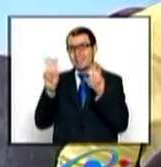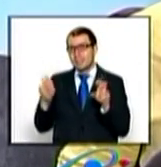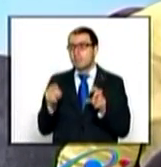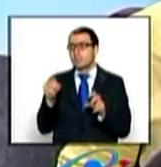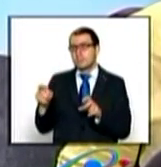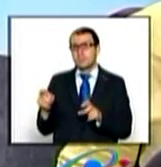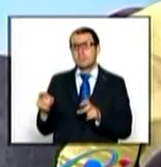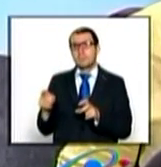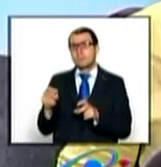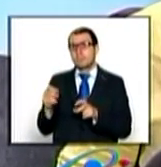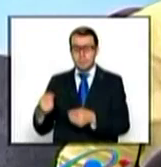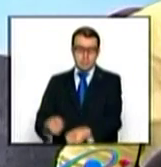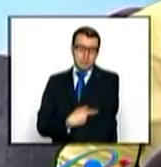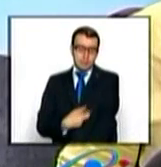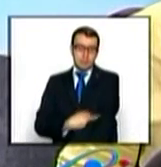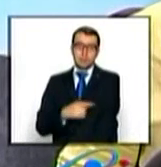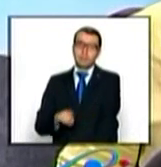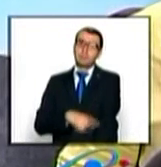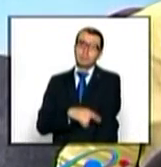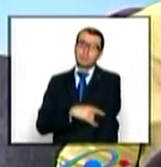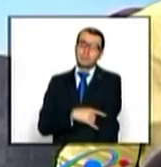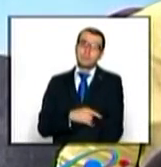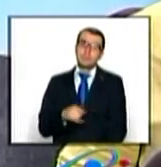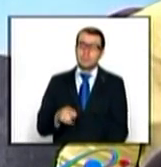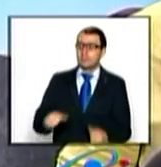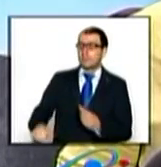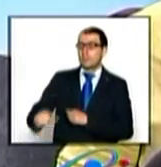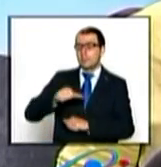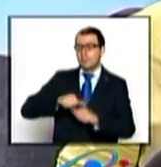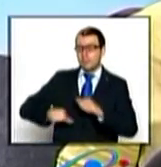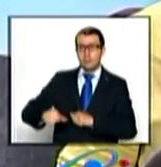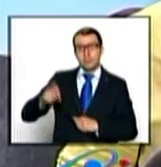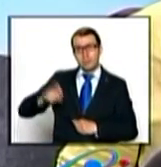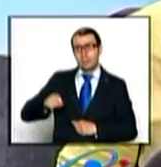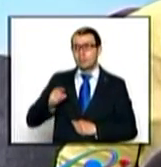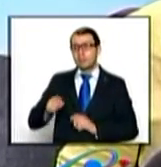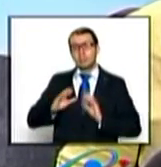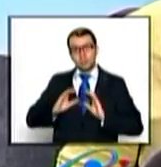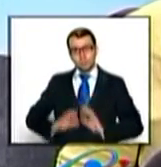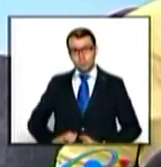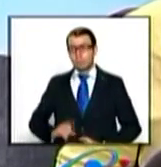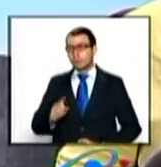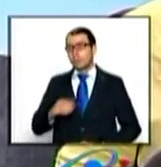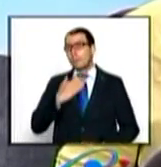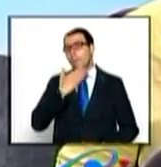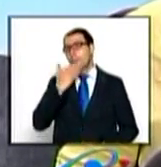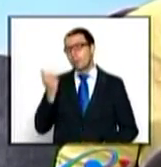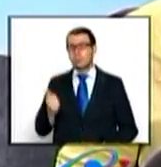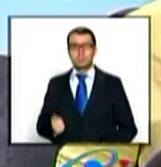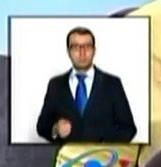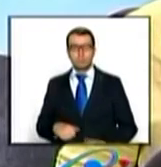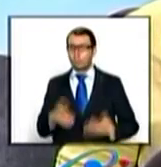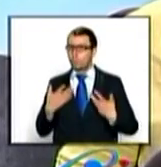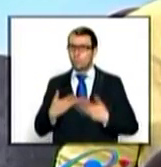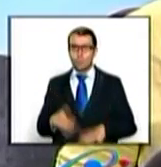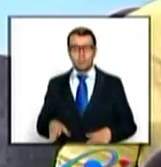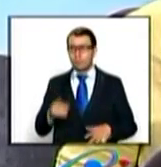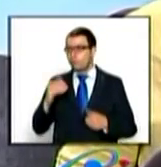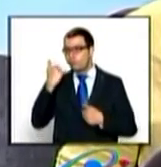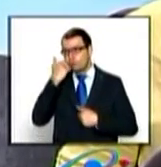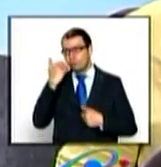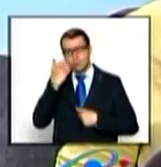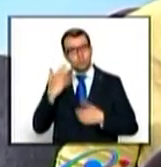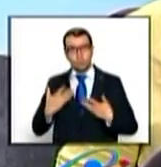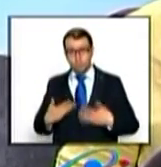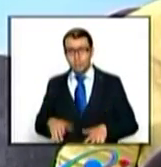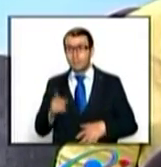sueros y de los reemplazos o sustitutos que necesita el cuerpo humano para mejorar cualquier proceso patológico o simplemente